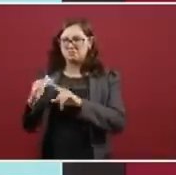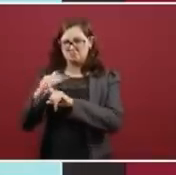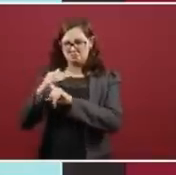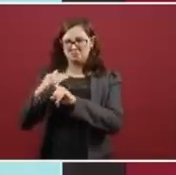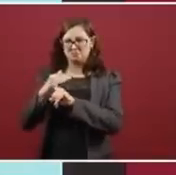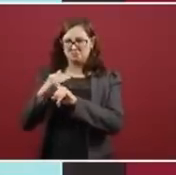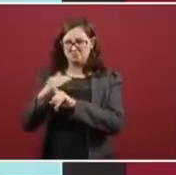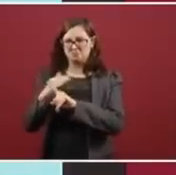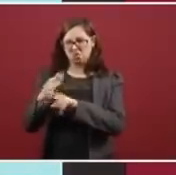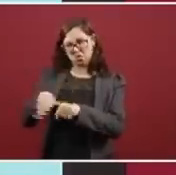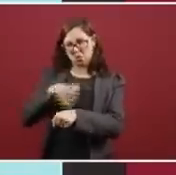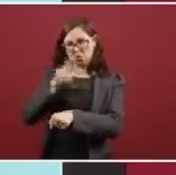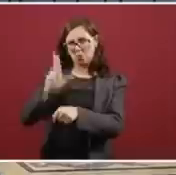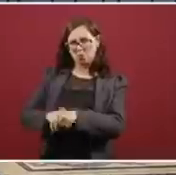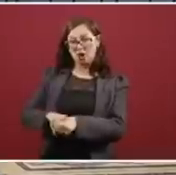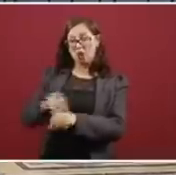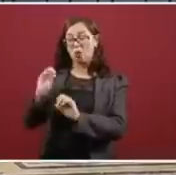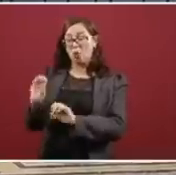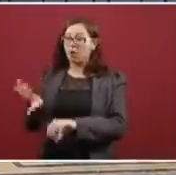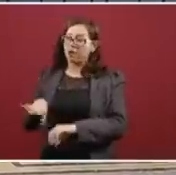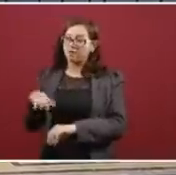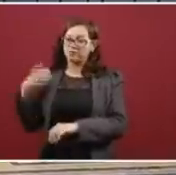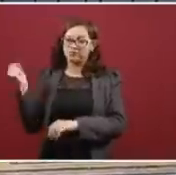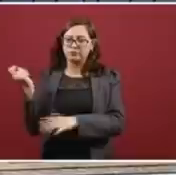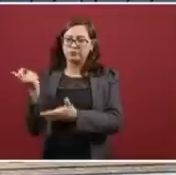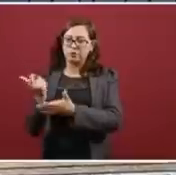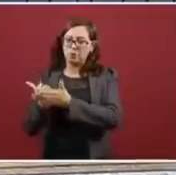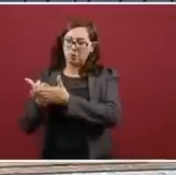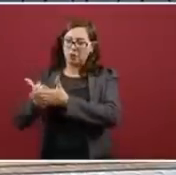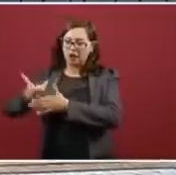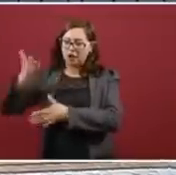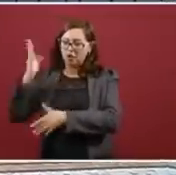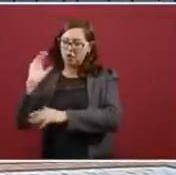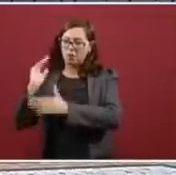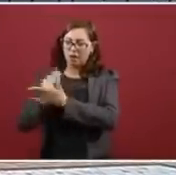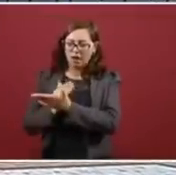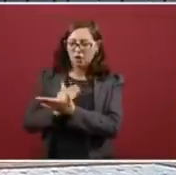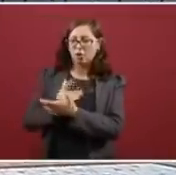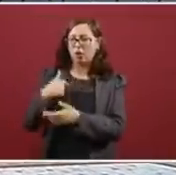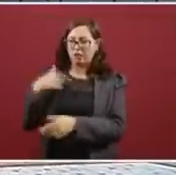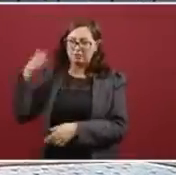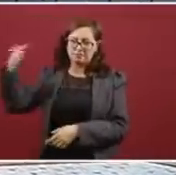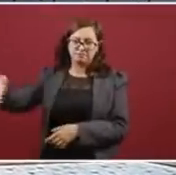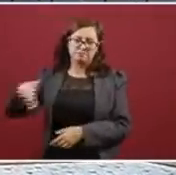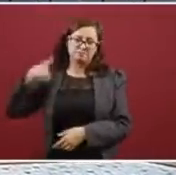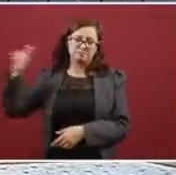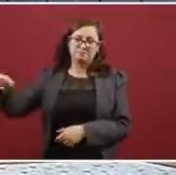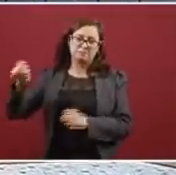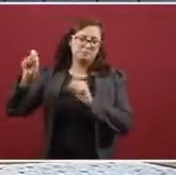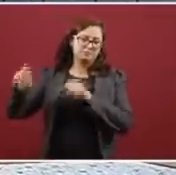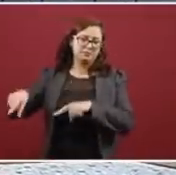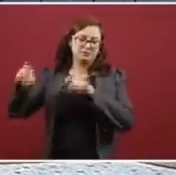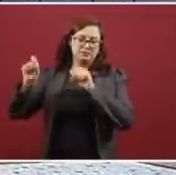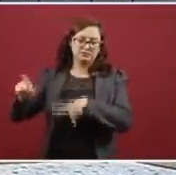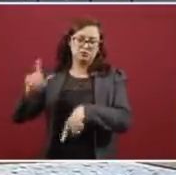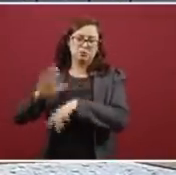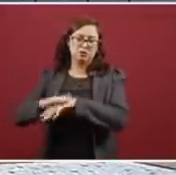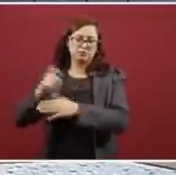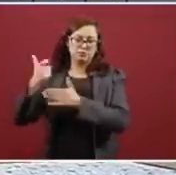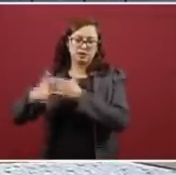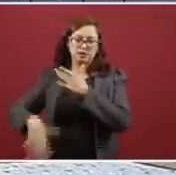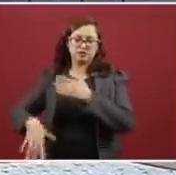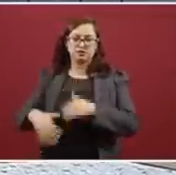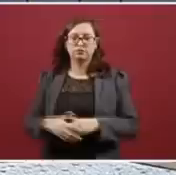media o si está entre las que tienen el margen más bajo pues con más ganas sigo regresando yo a esa estación de